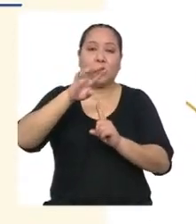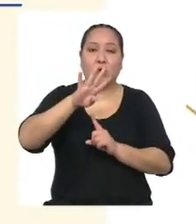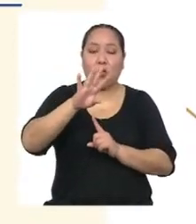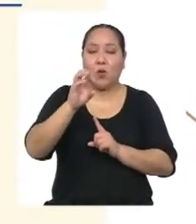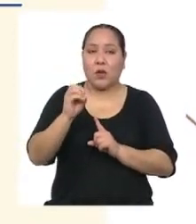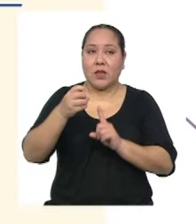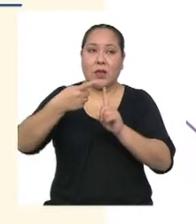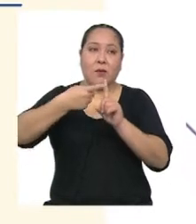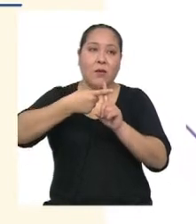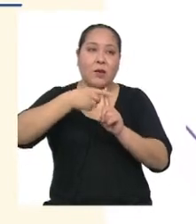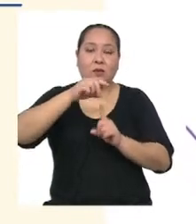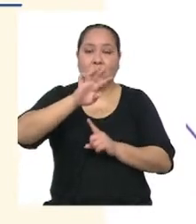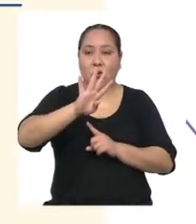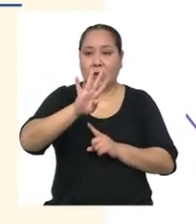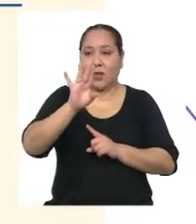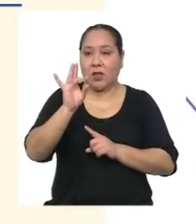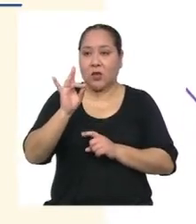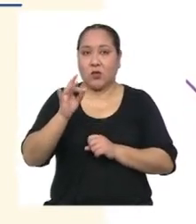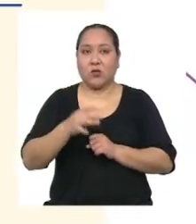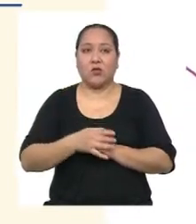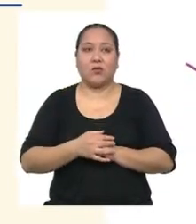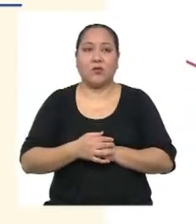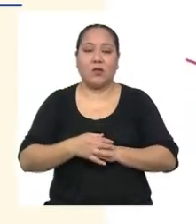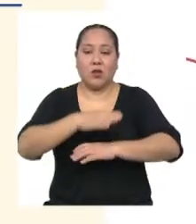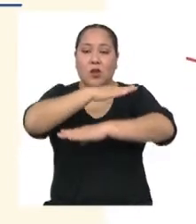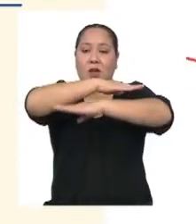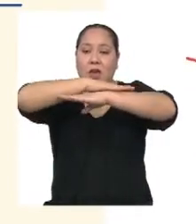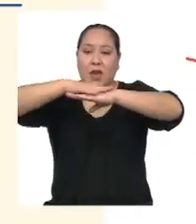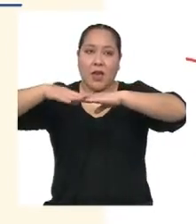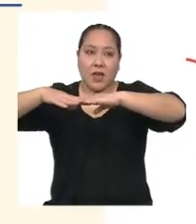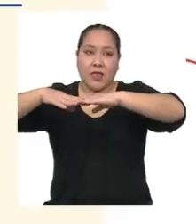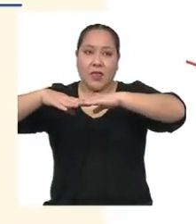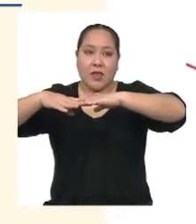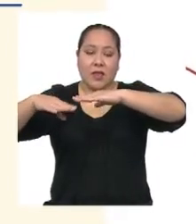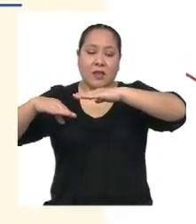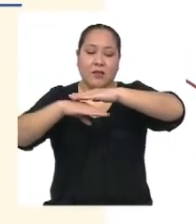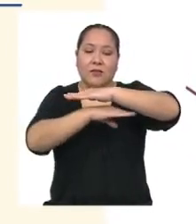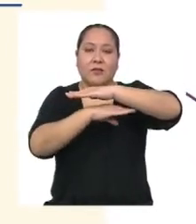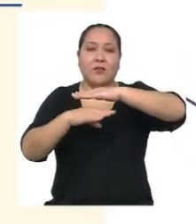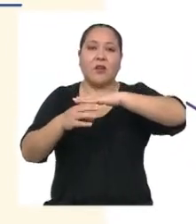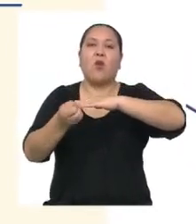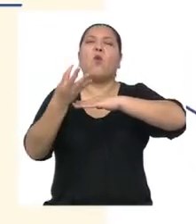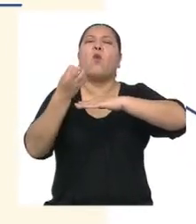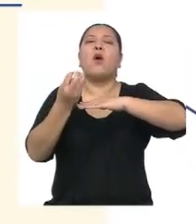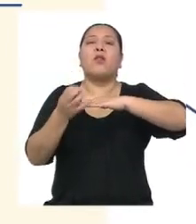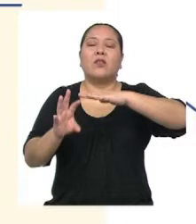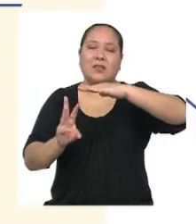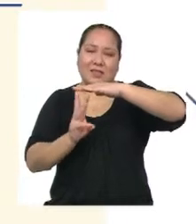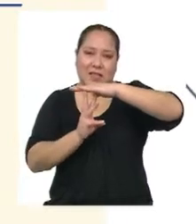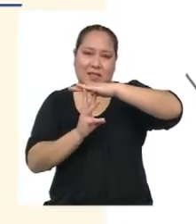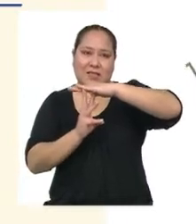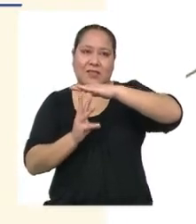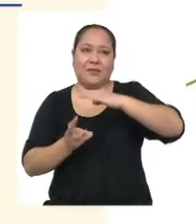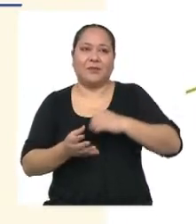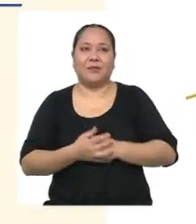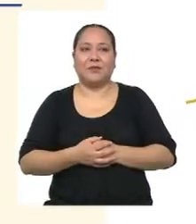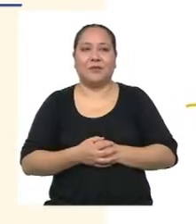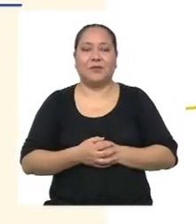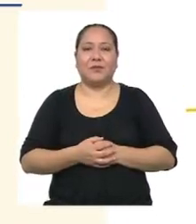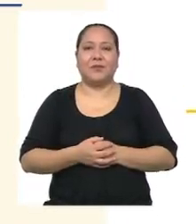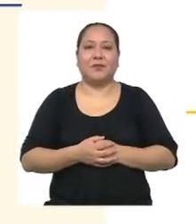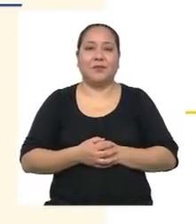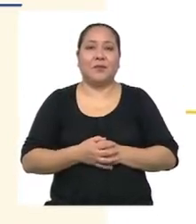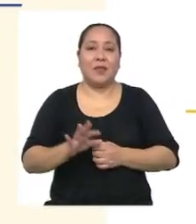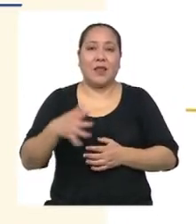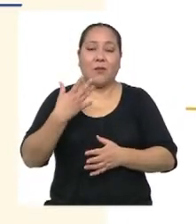40 más 48, entre el número total de datos, o sea, 6. Luego